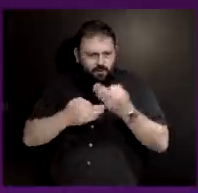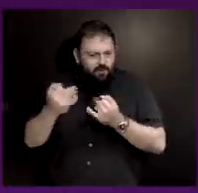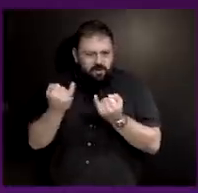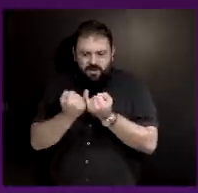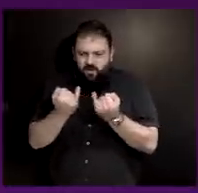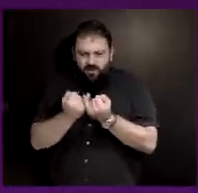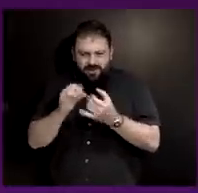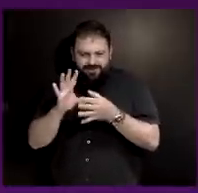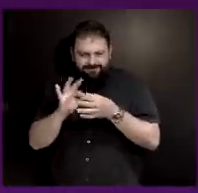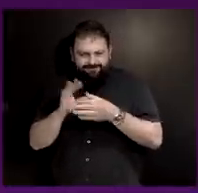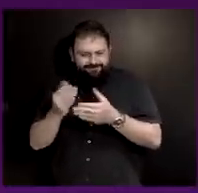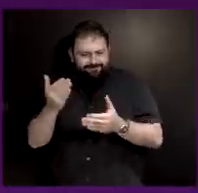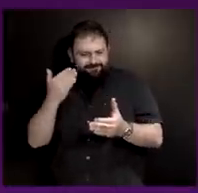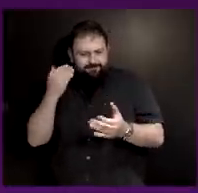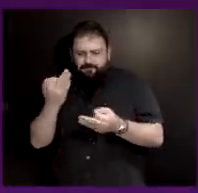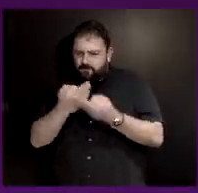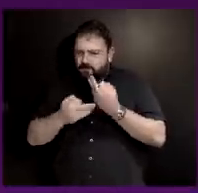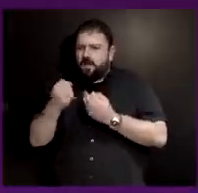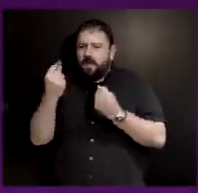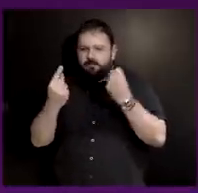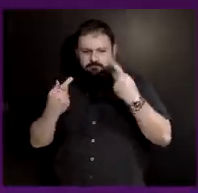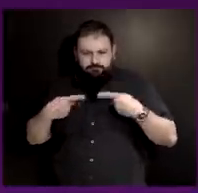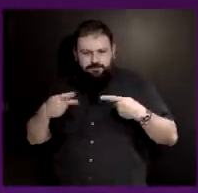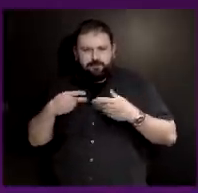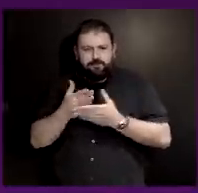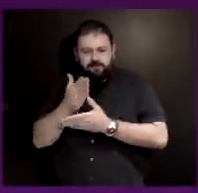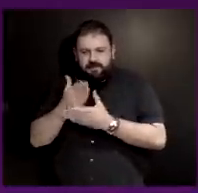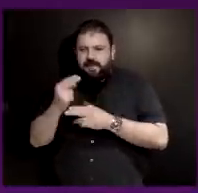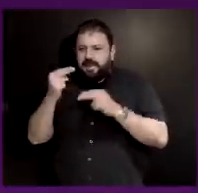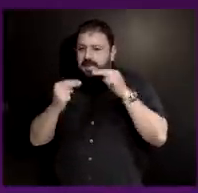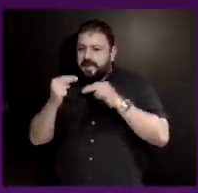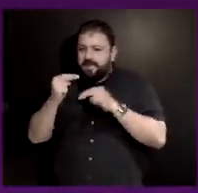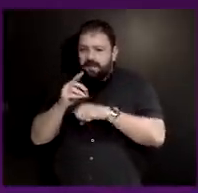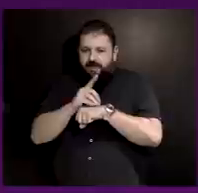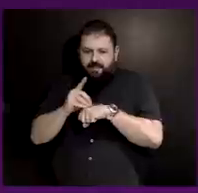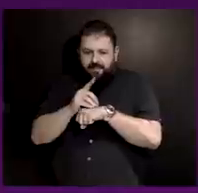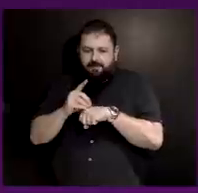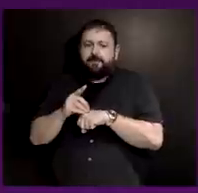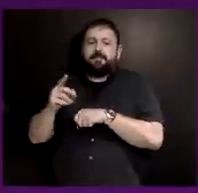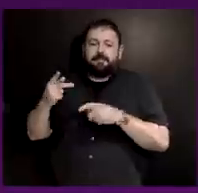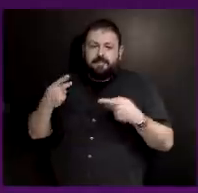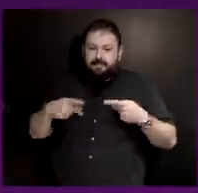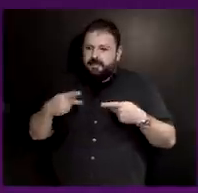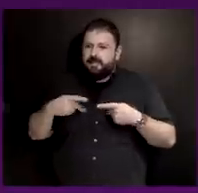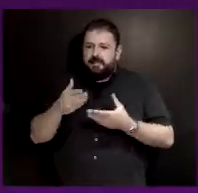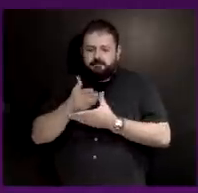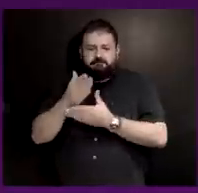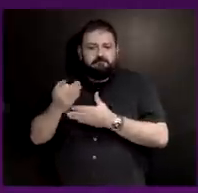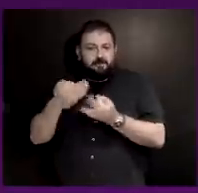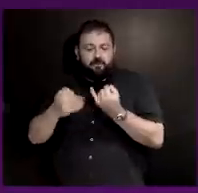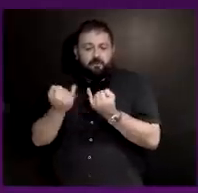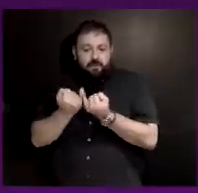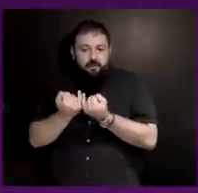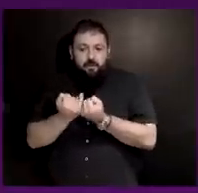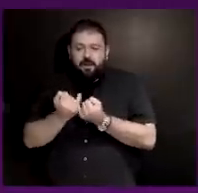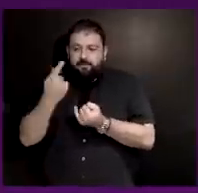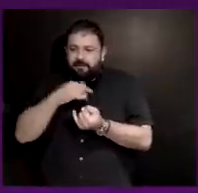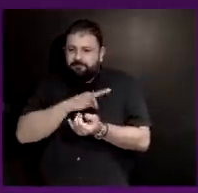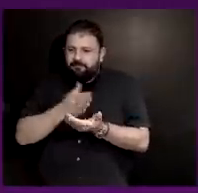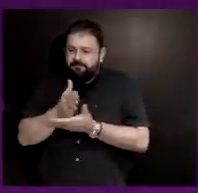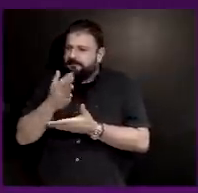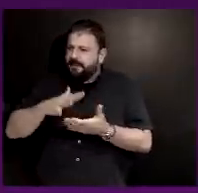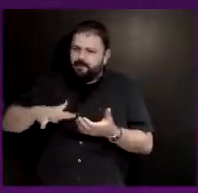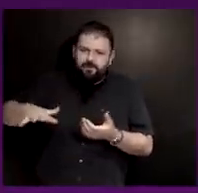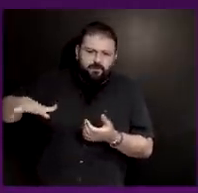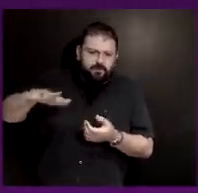dinámica, son aquellos que están calificados, niveles superiores de diamantes, gente que ganó los incentivos, y para todas las